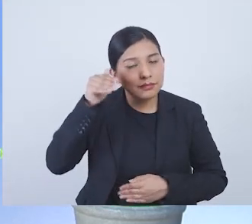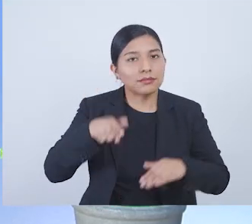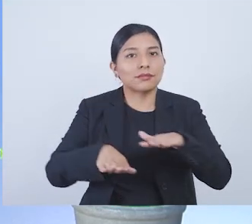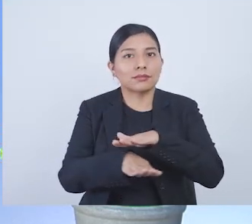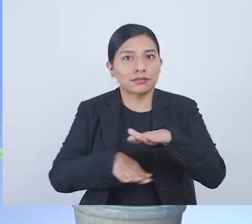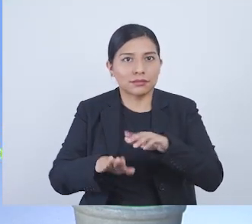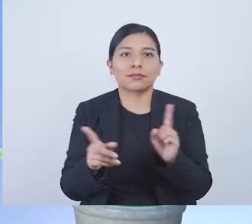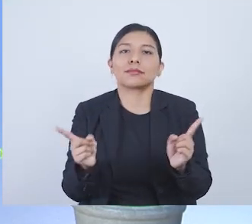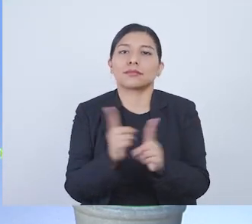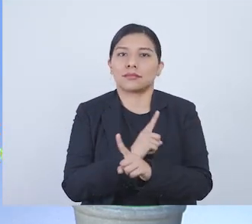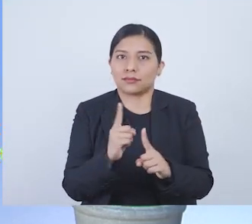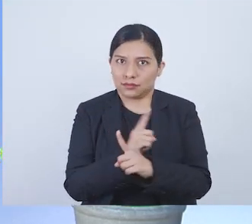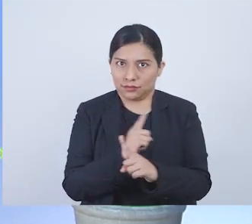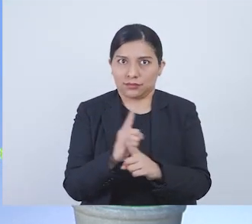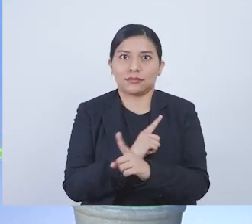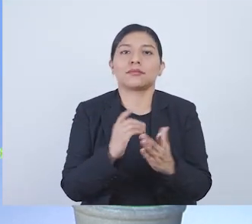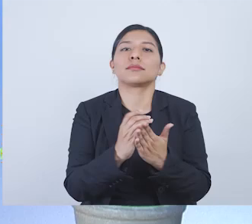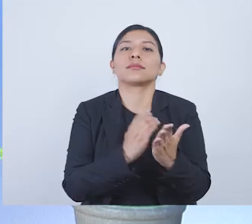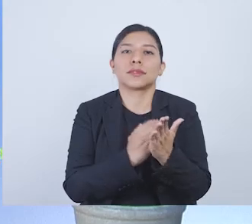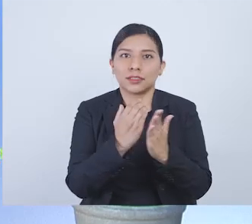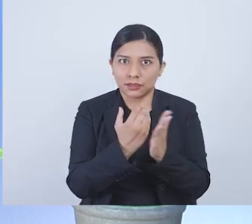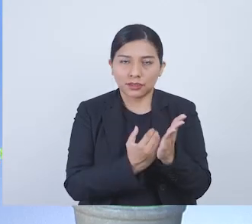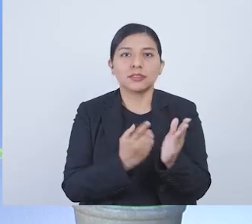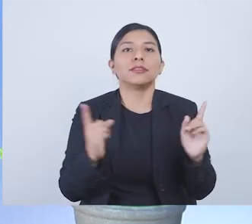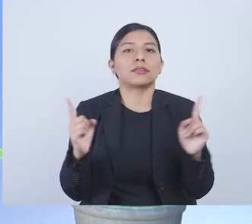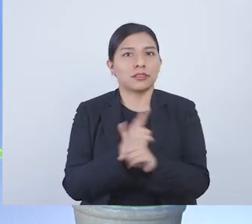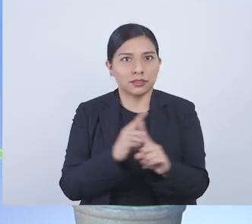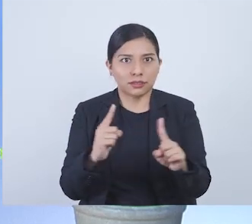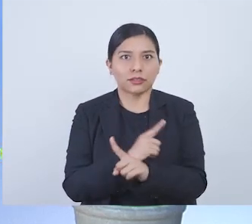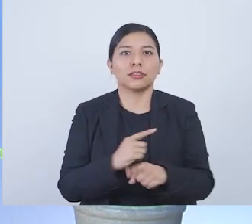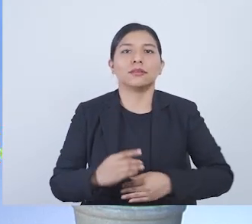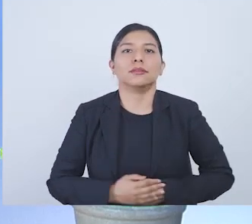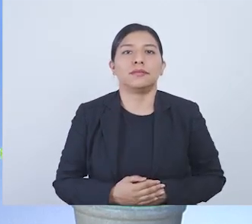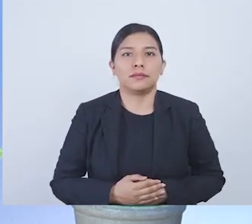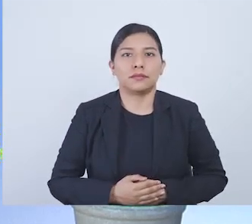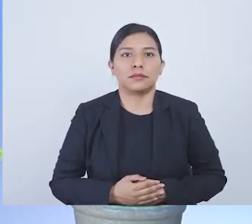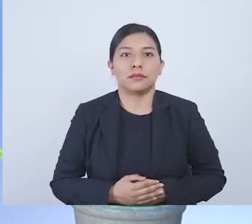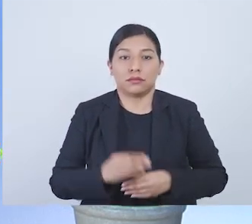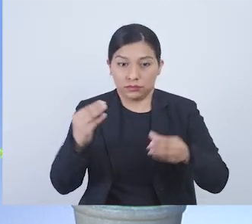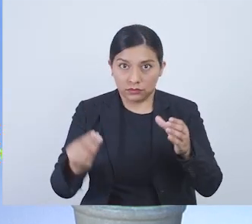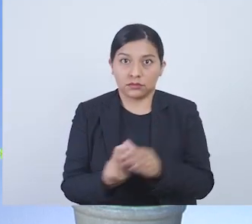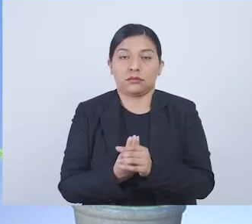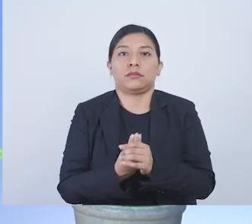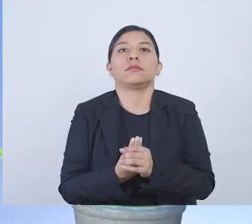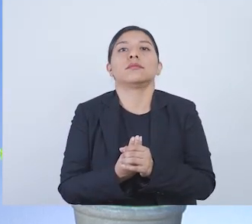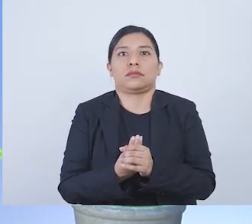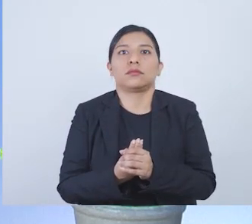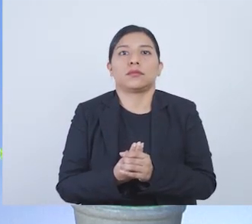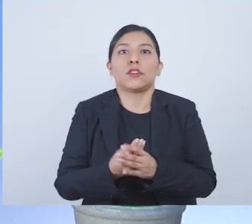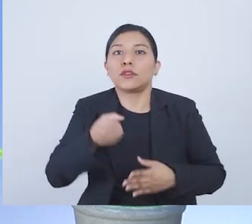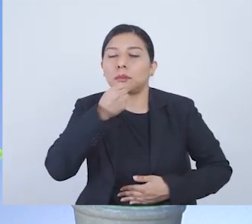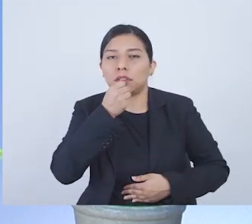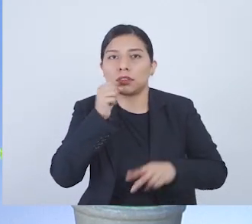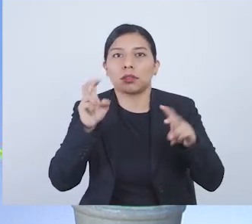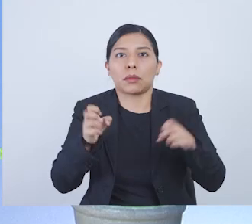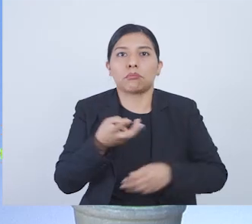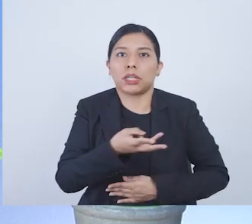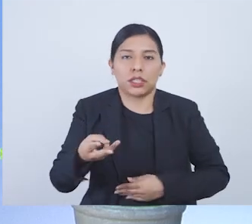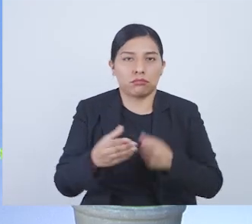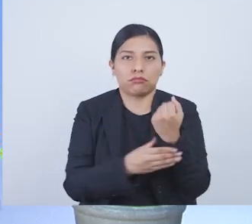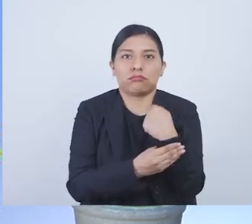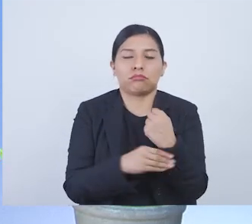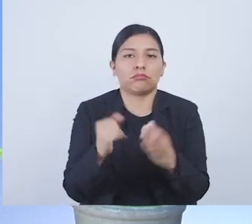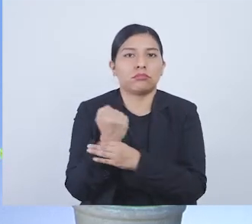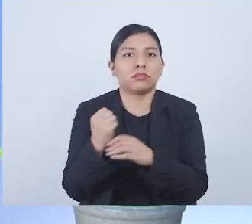básica, cambiando un poco la currícula, introduciendo la materia de psicomotricidad. Muy